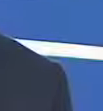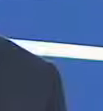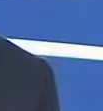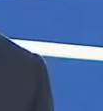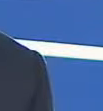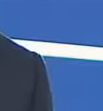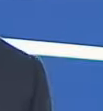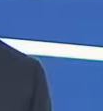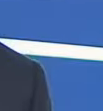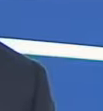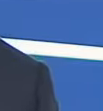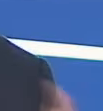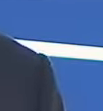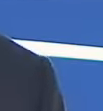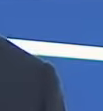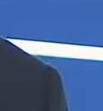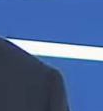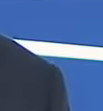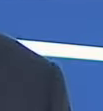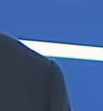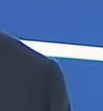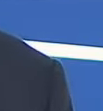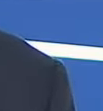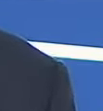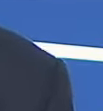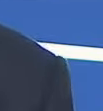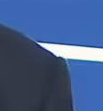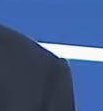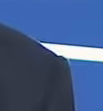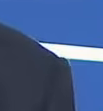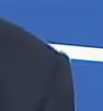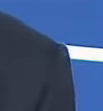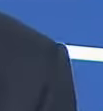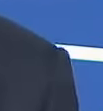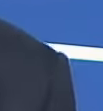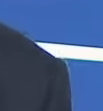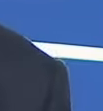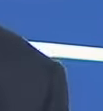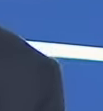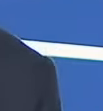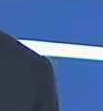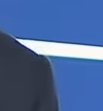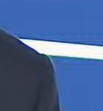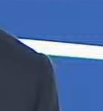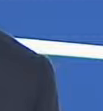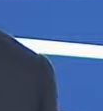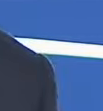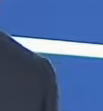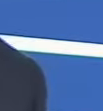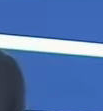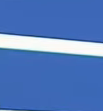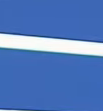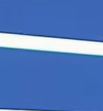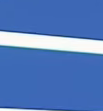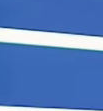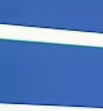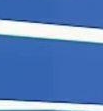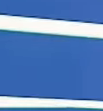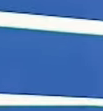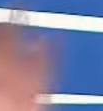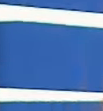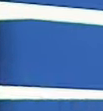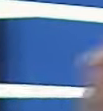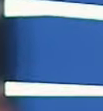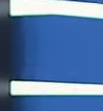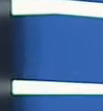mucho la actitud de juez porque te gusta o no te gusta da la cara siempre cuando él está convencido te lo explica y no importa y se pelea con lo cual yo rescato mucho Siempre la actitud de